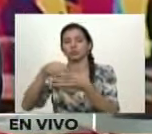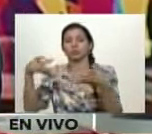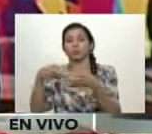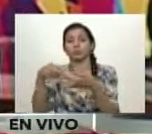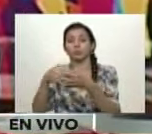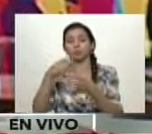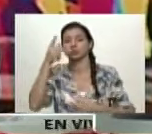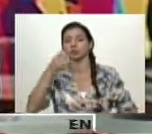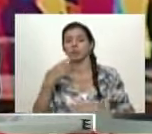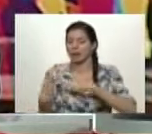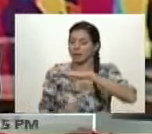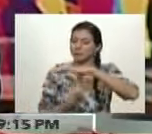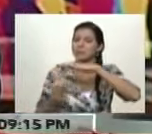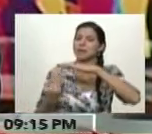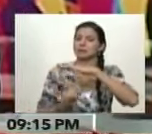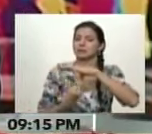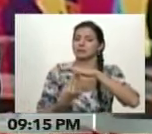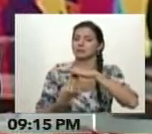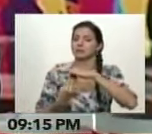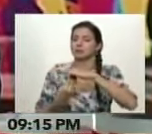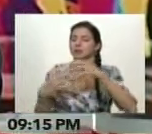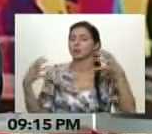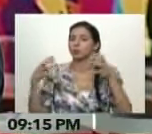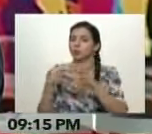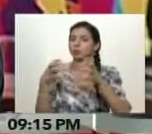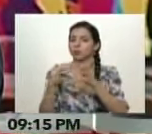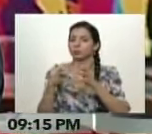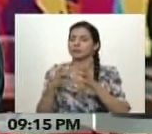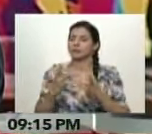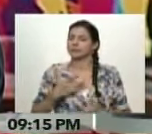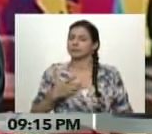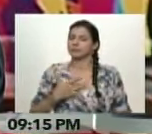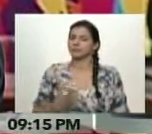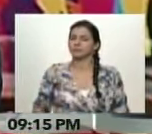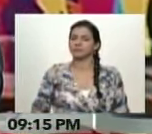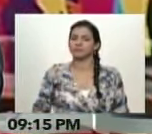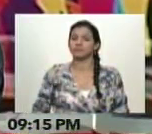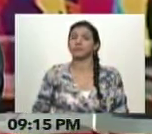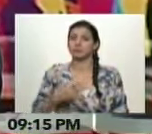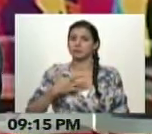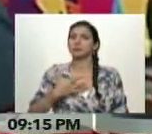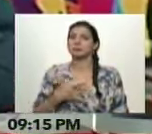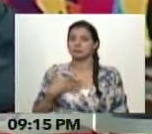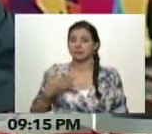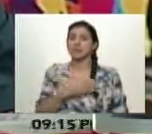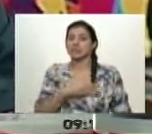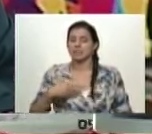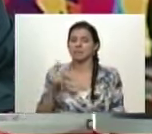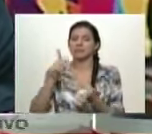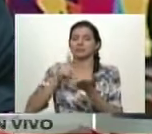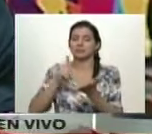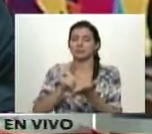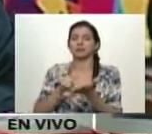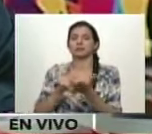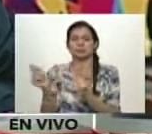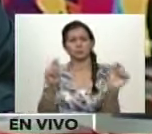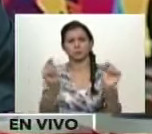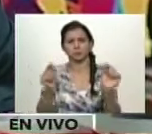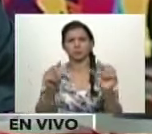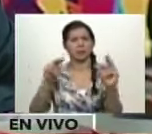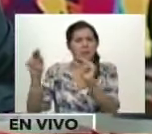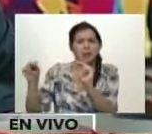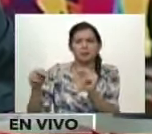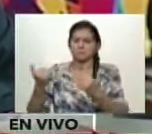las bases, de un partido con gran sentido de participación, protagonismo, de debate, de crítica,